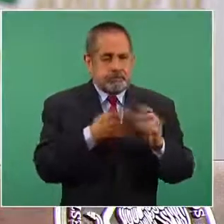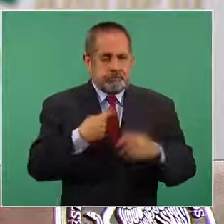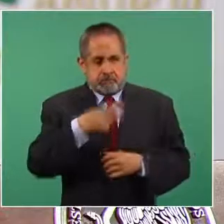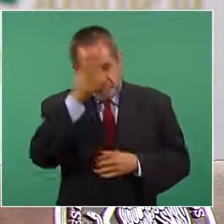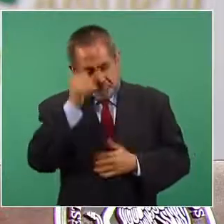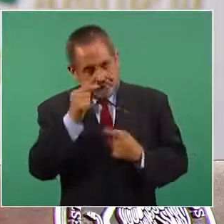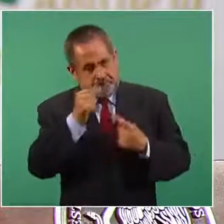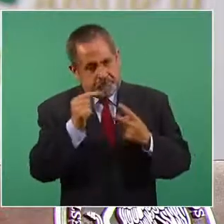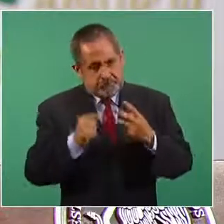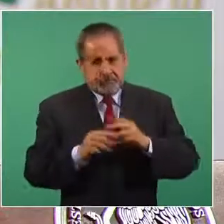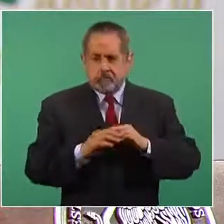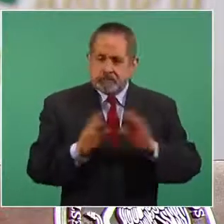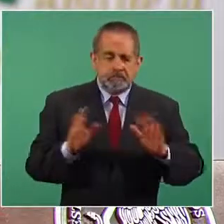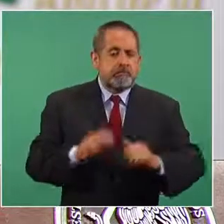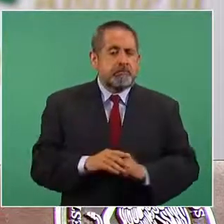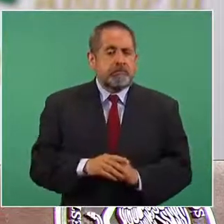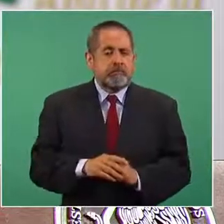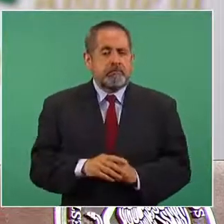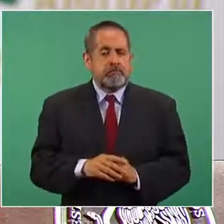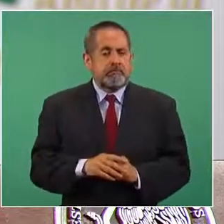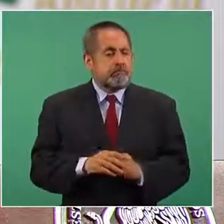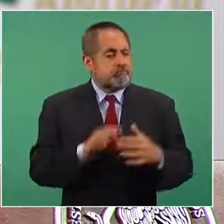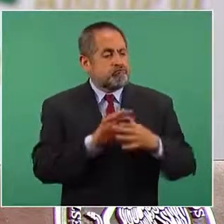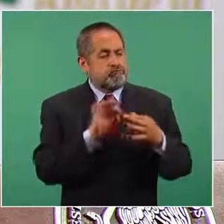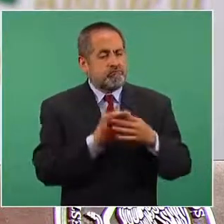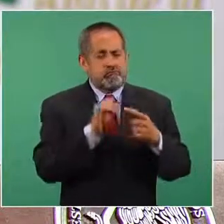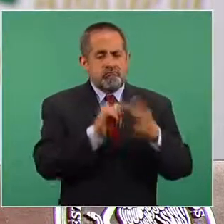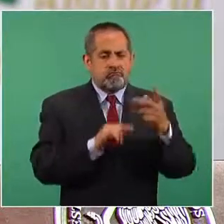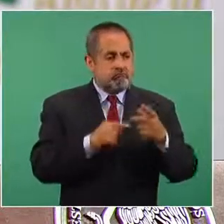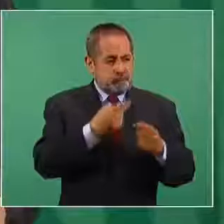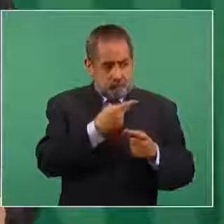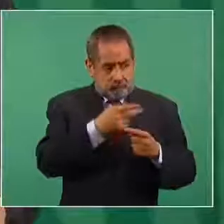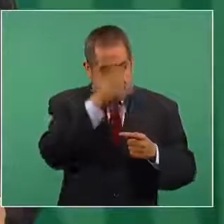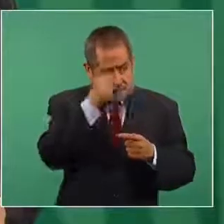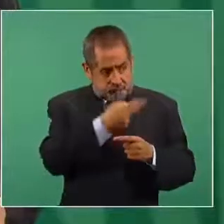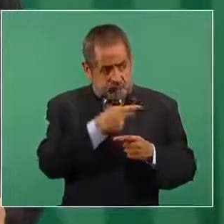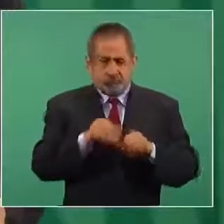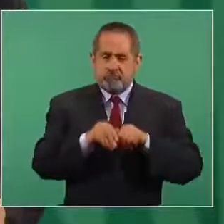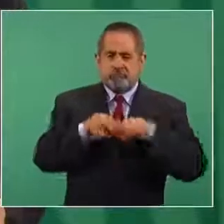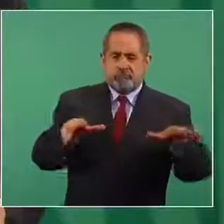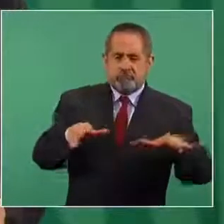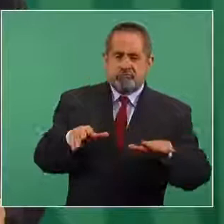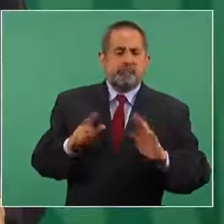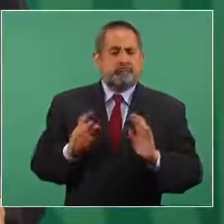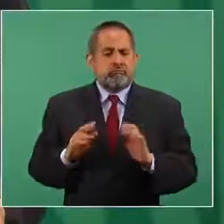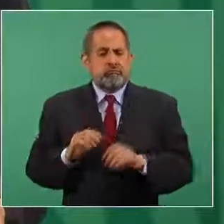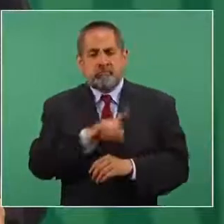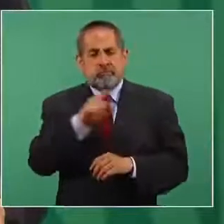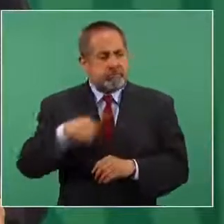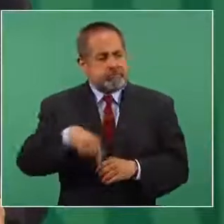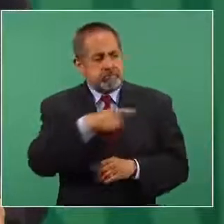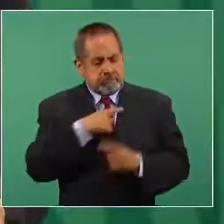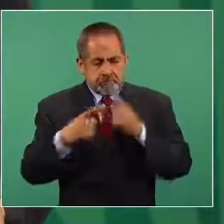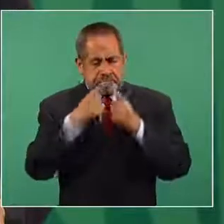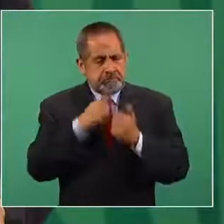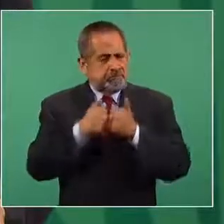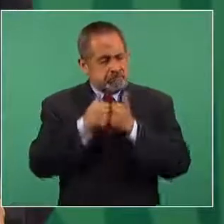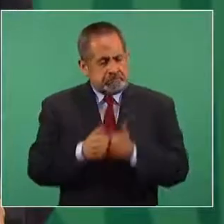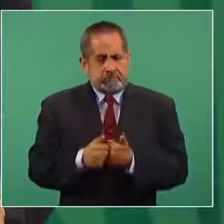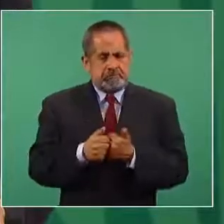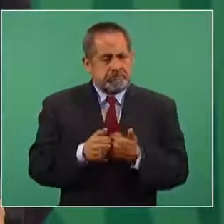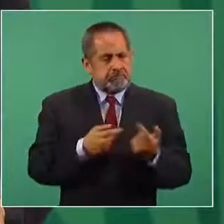acordó que se hiciera pública y luego nos quedamos a